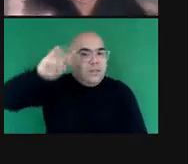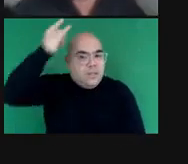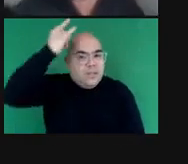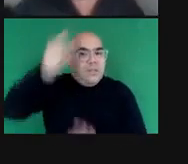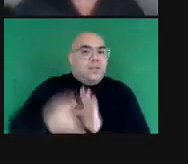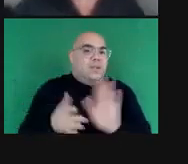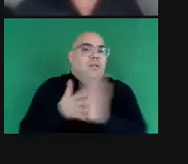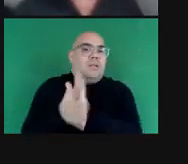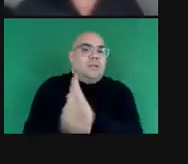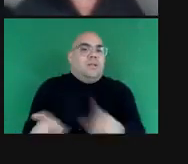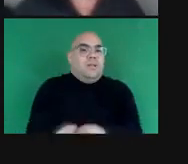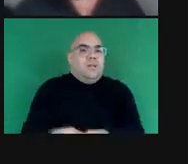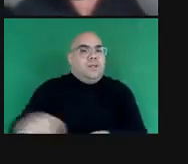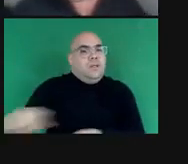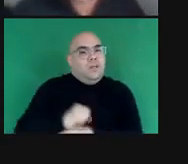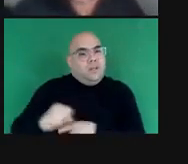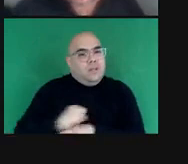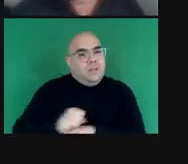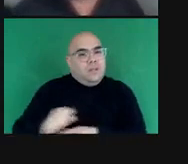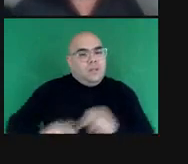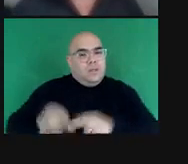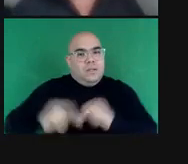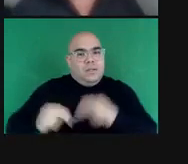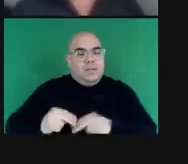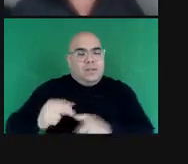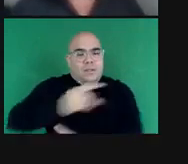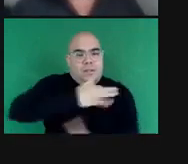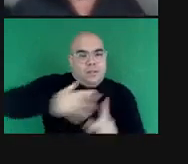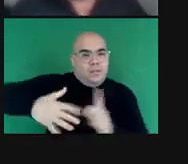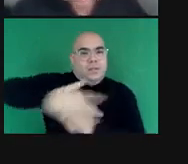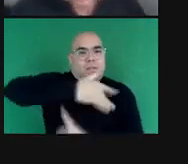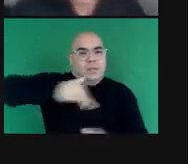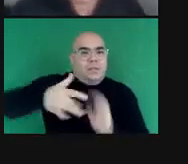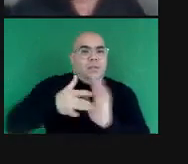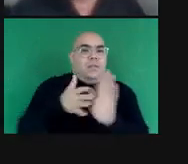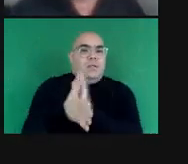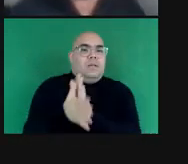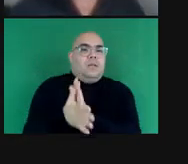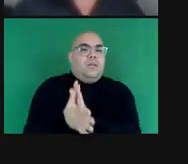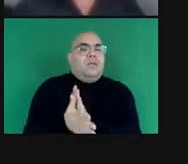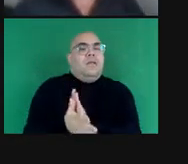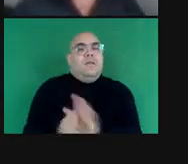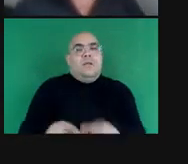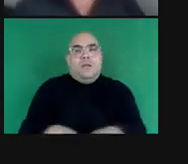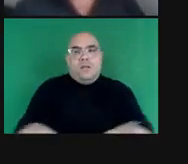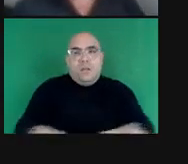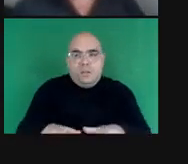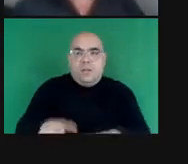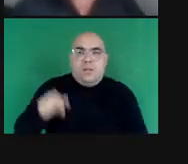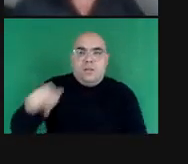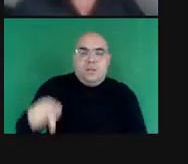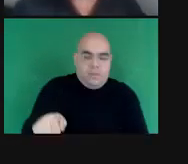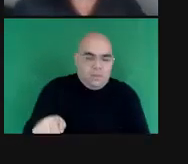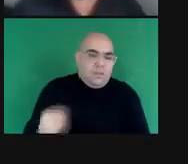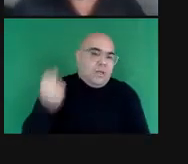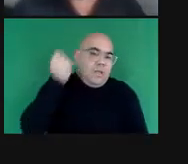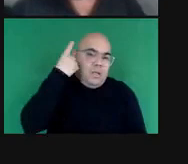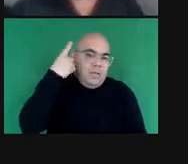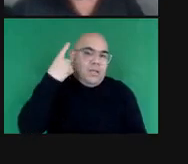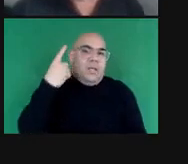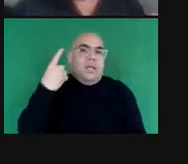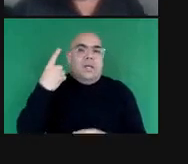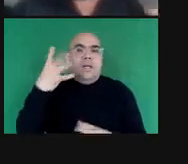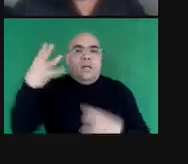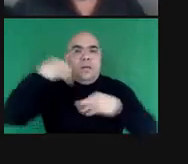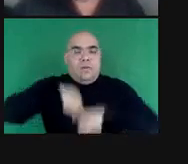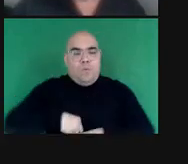de unas prácticas contextuales que tratan de leer el lugar, ese topos, entendido como la articulación entre quienes